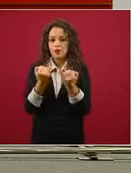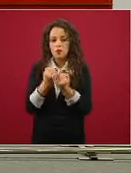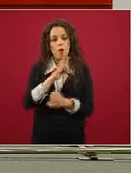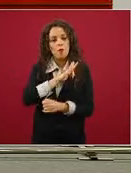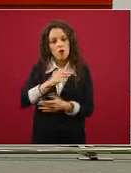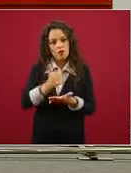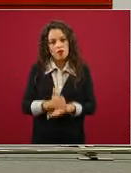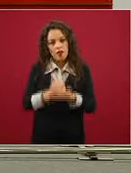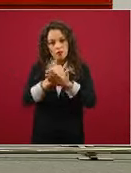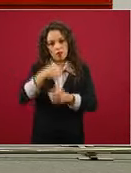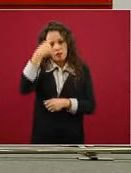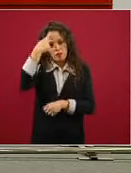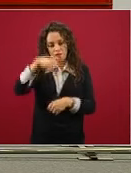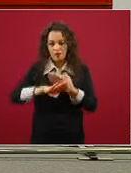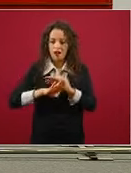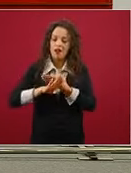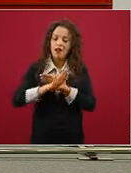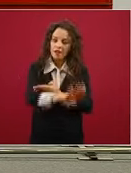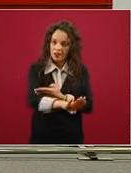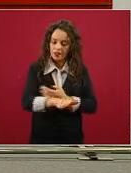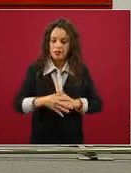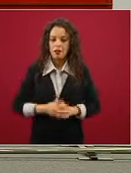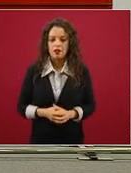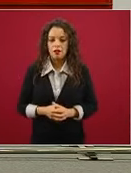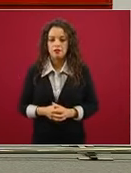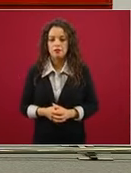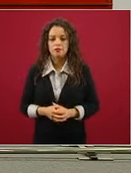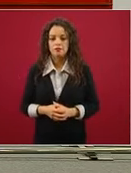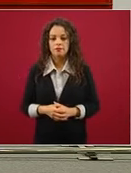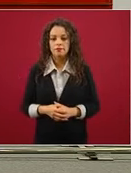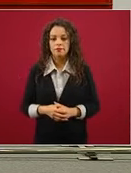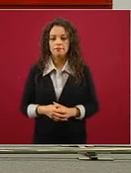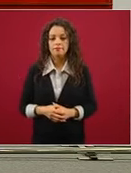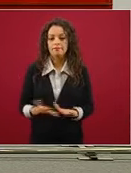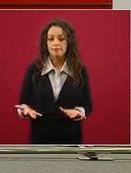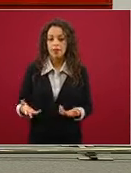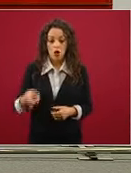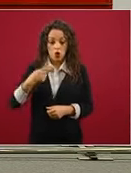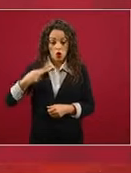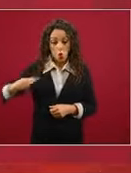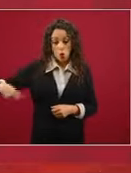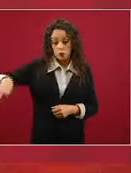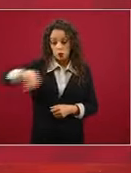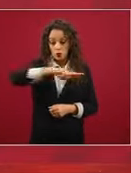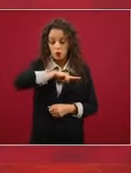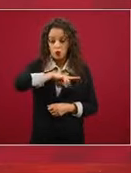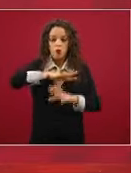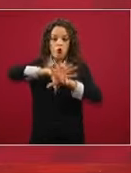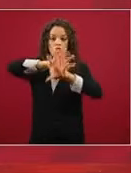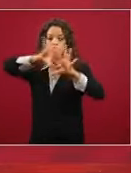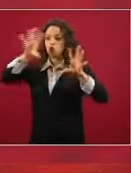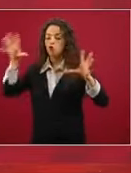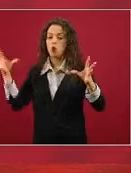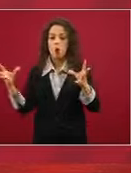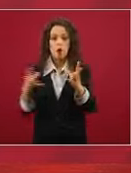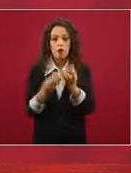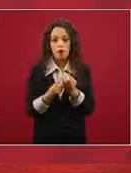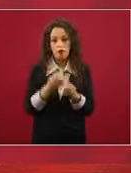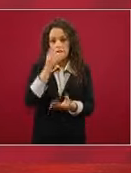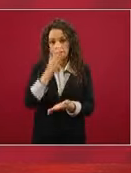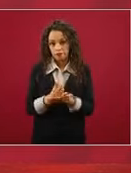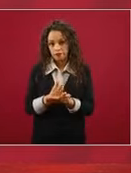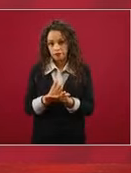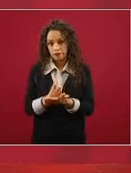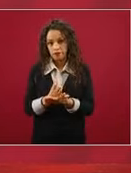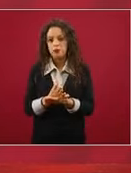efectivo tener una conciencia de que solo existe el nosotros, solo existe la pluralidad, somos parte de ella y según nuestra actitud podemos